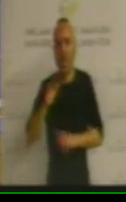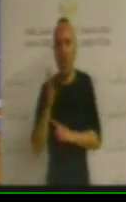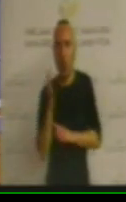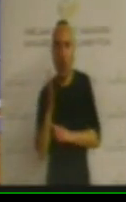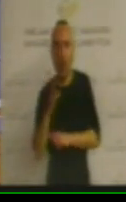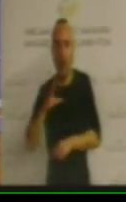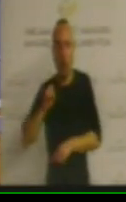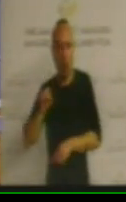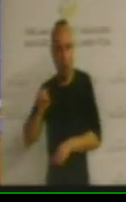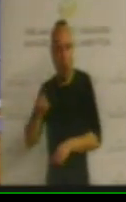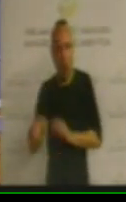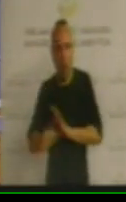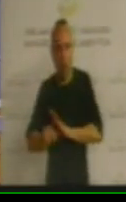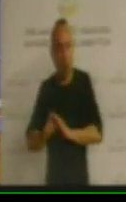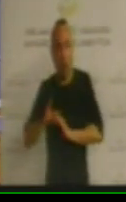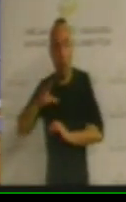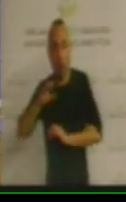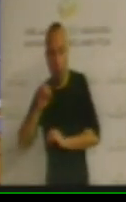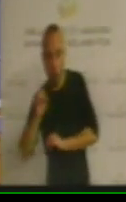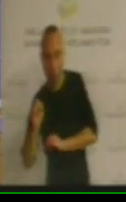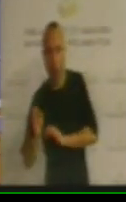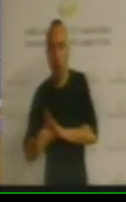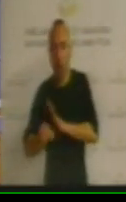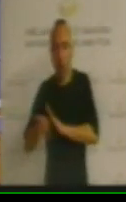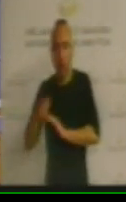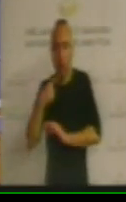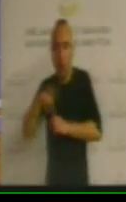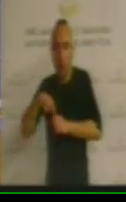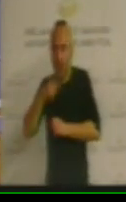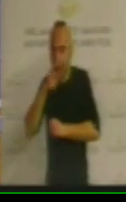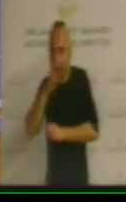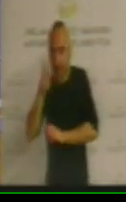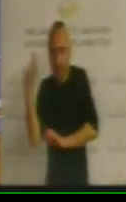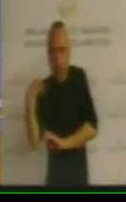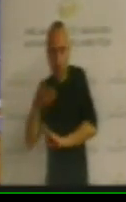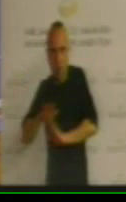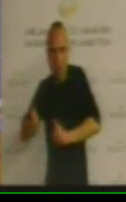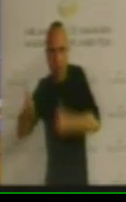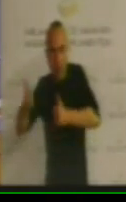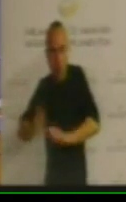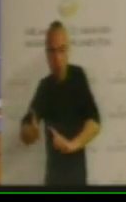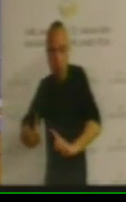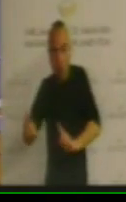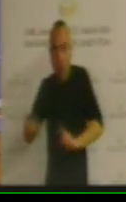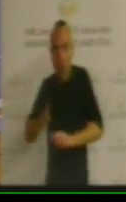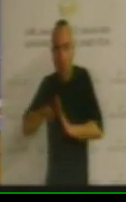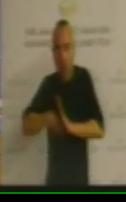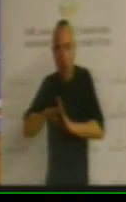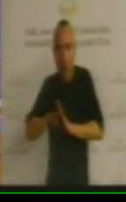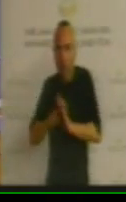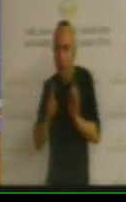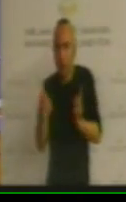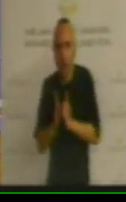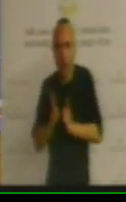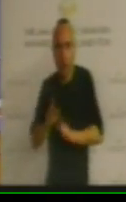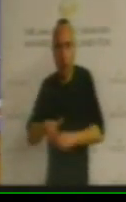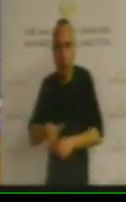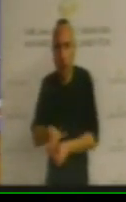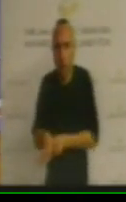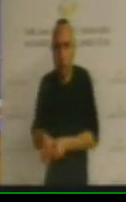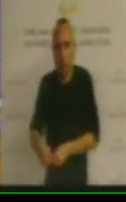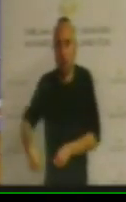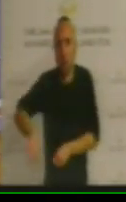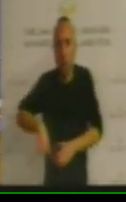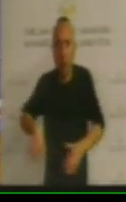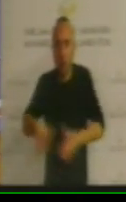COA, pero con las plazas que tenía antiguas, ninguna más. Es un programa intensivo para que dé cobertura a toda la comunidad. Y así